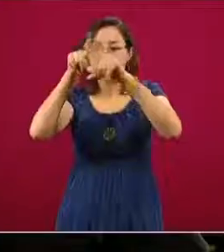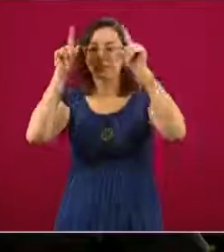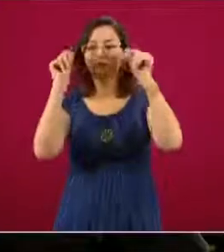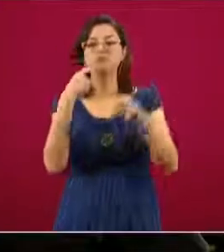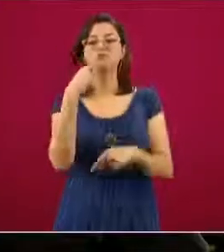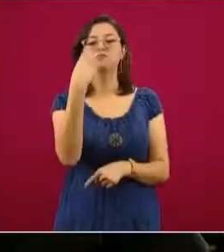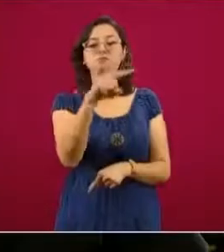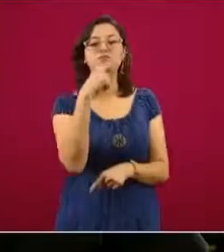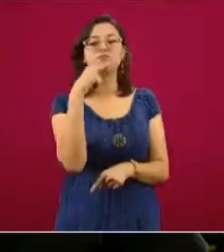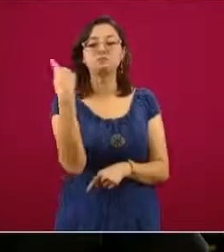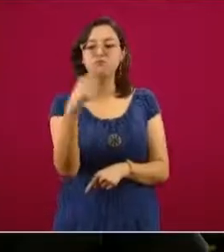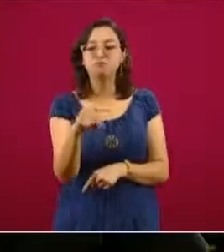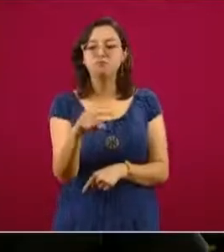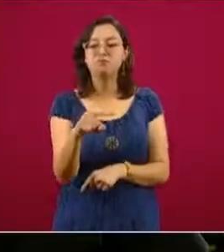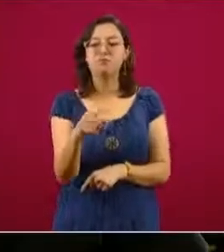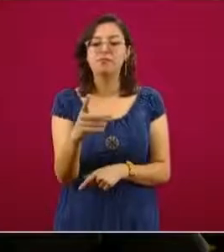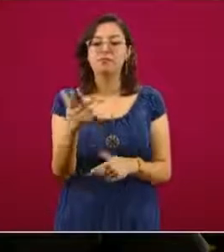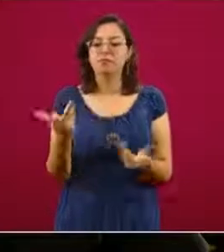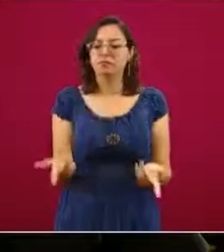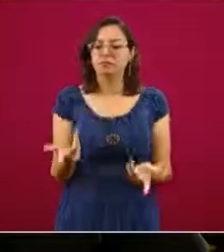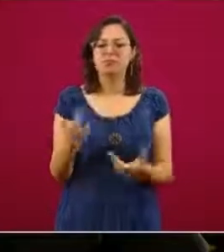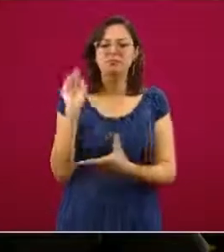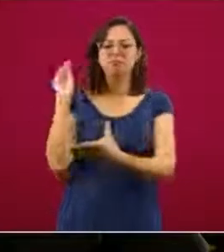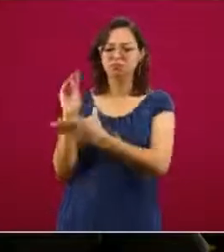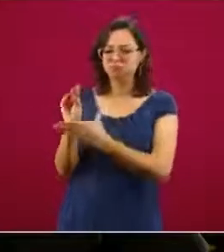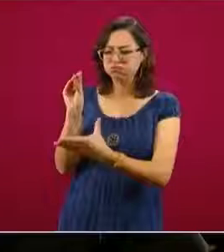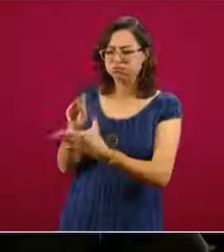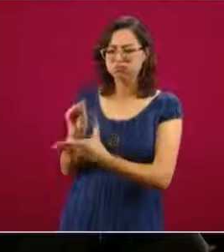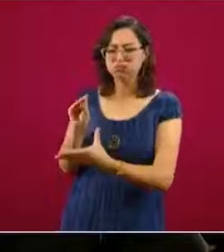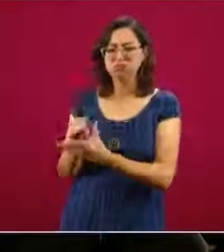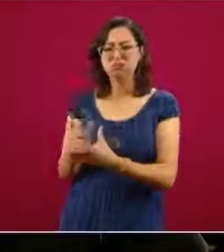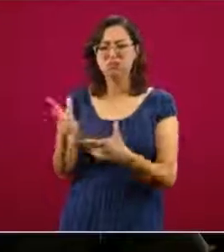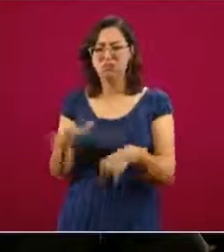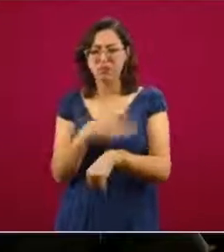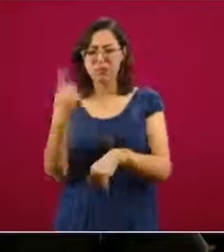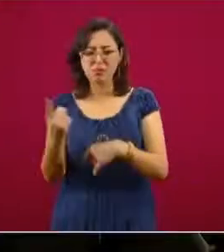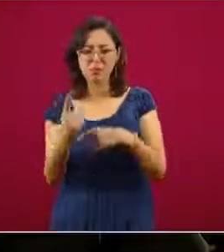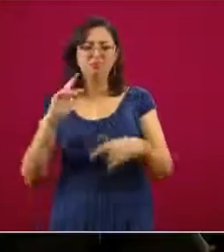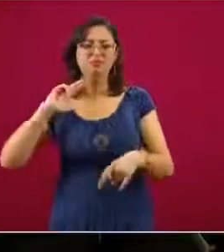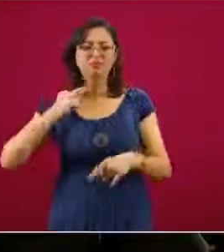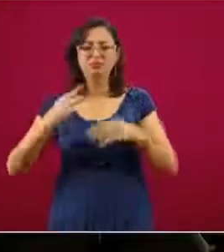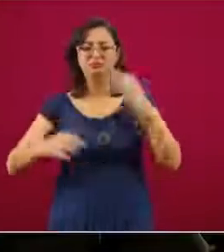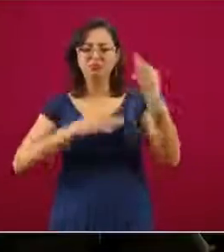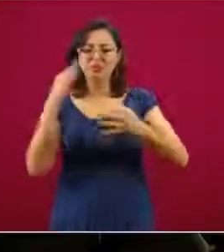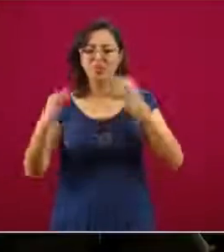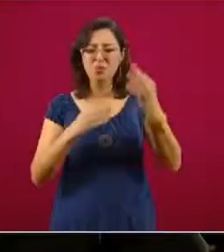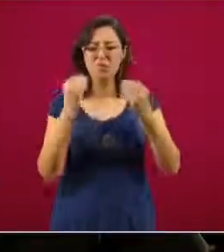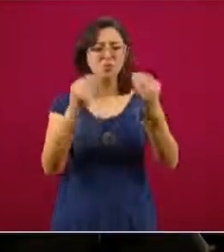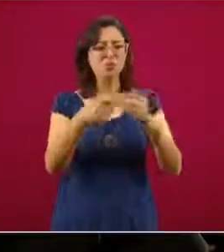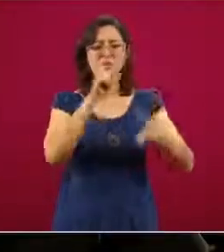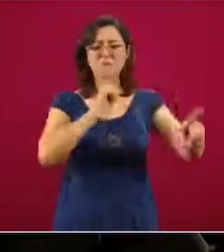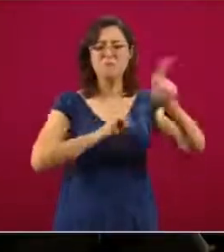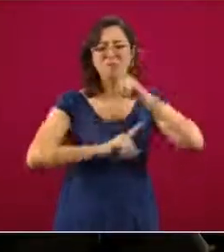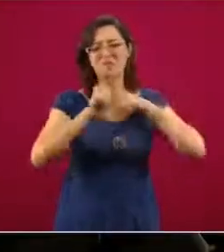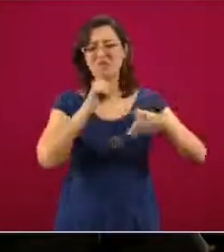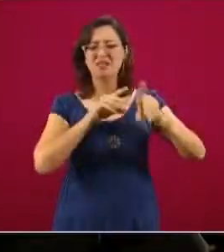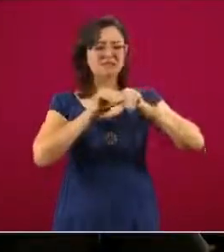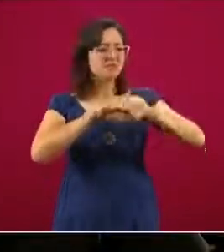a veces ya no son escuchadas, son opacadas por estas campañas de bots, de denuncias falsas que